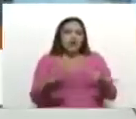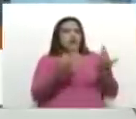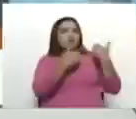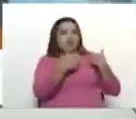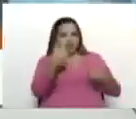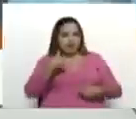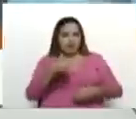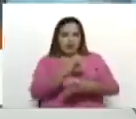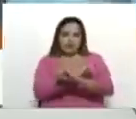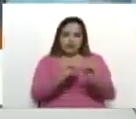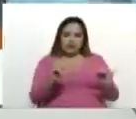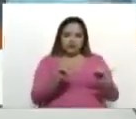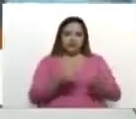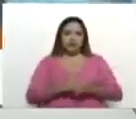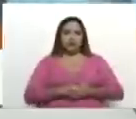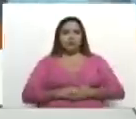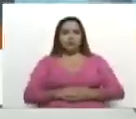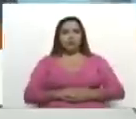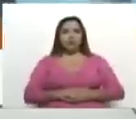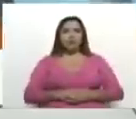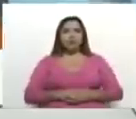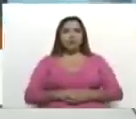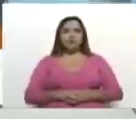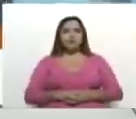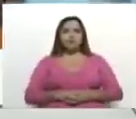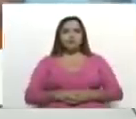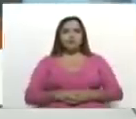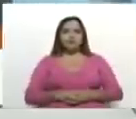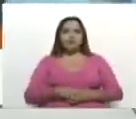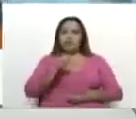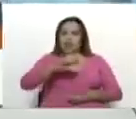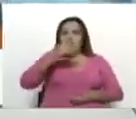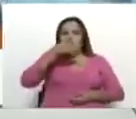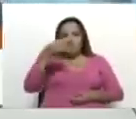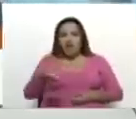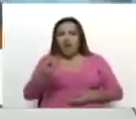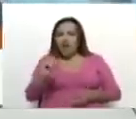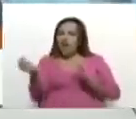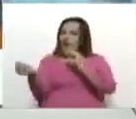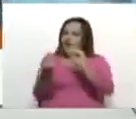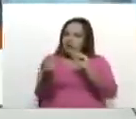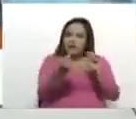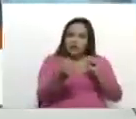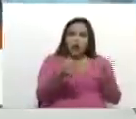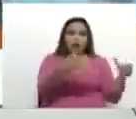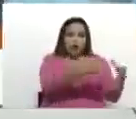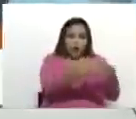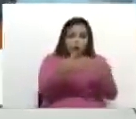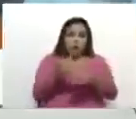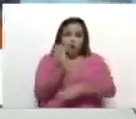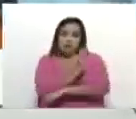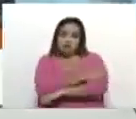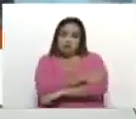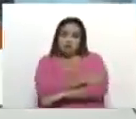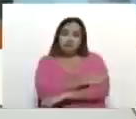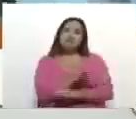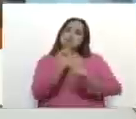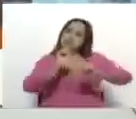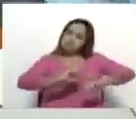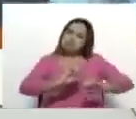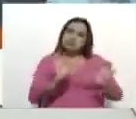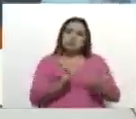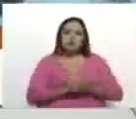y cierro aquí si es verdad que se han dado conversaciones con estos sectores Y por supuesto